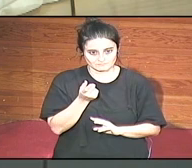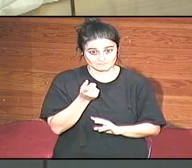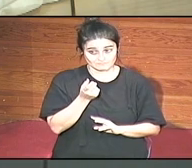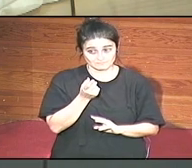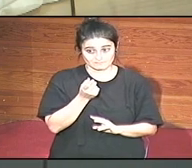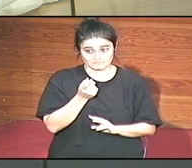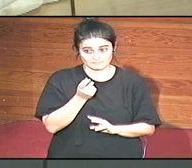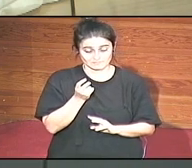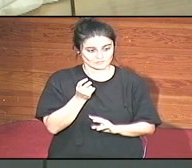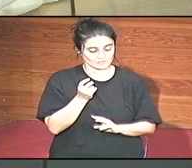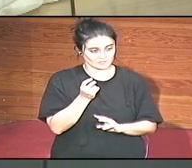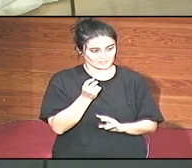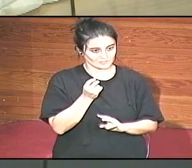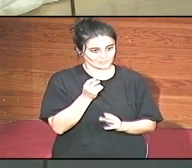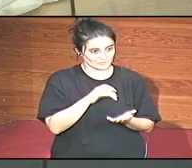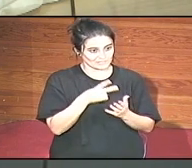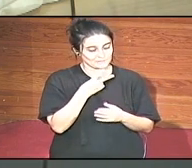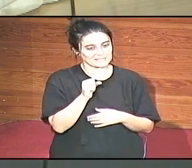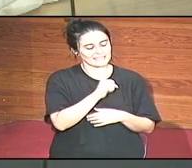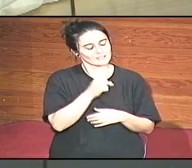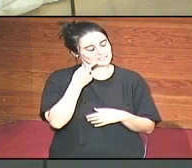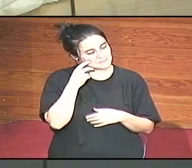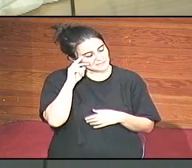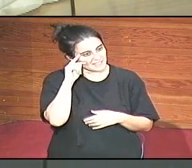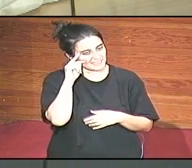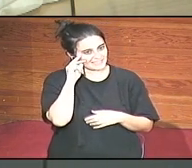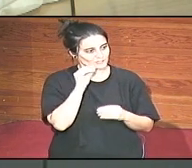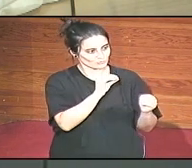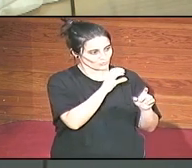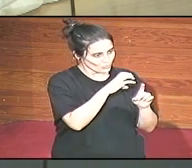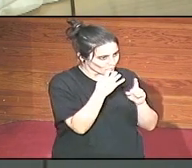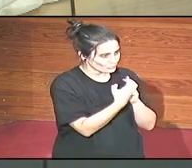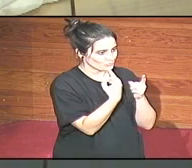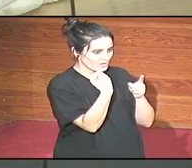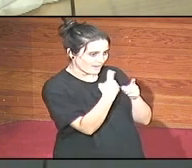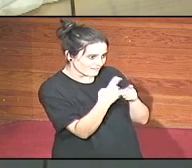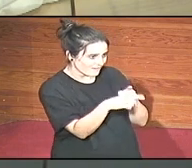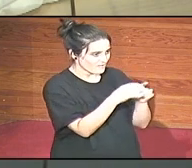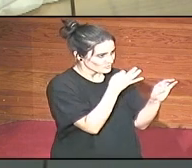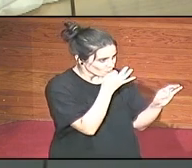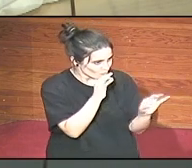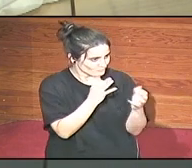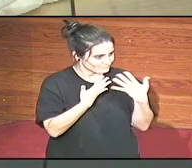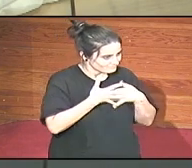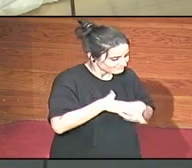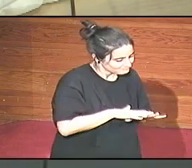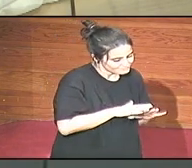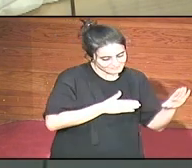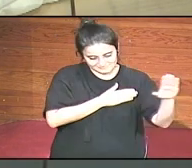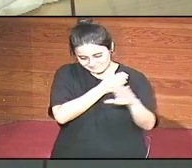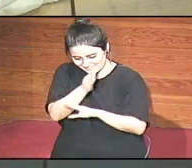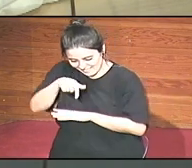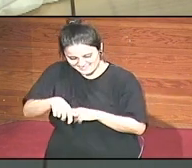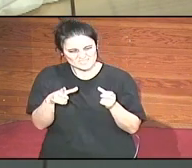te has llevado en estos 20 años de estas culturas y como ves nuestra sociedad a la que